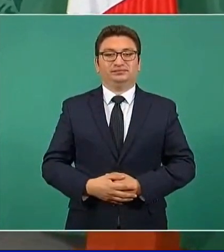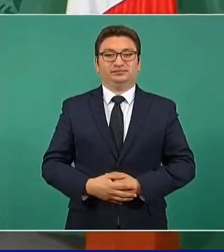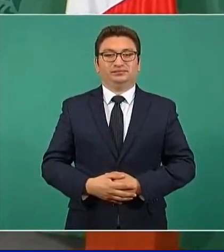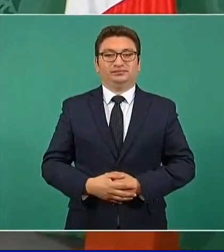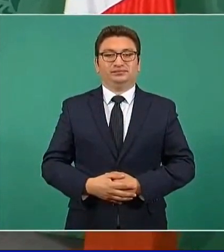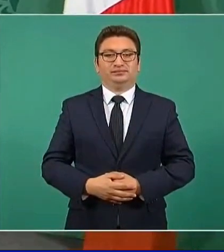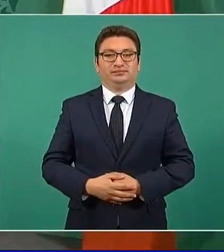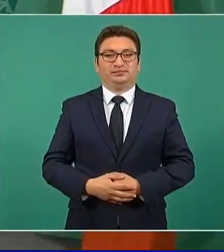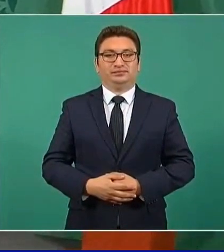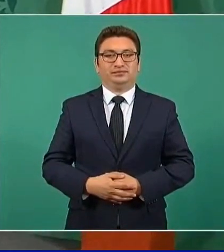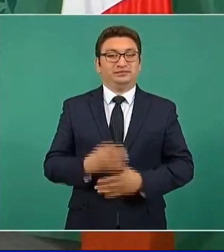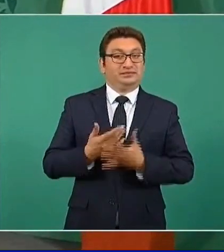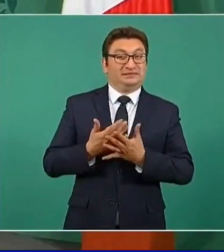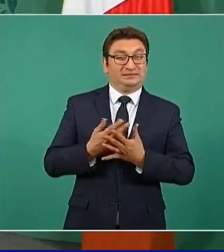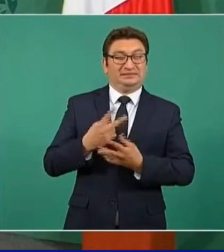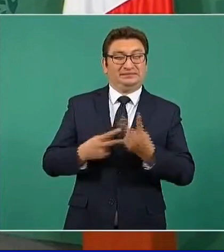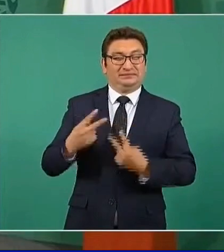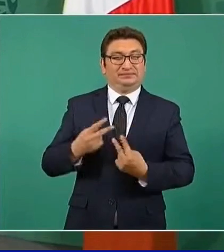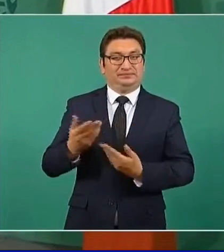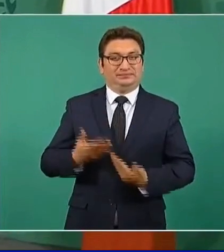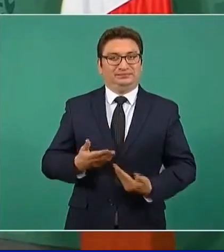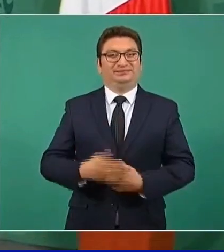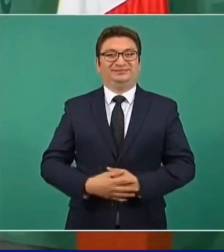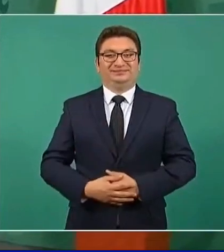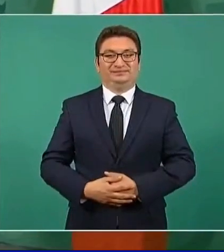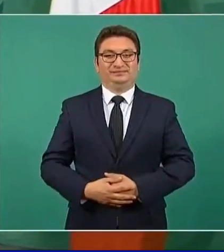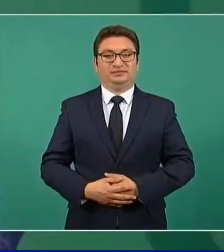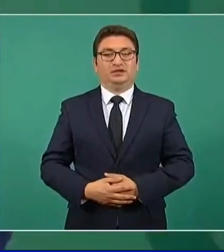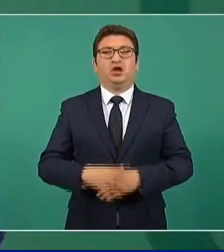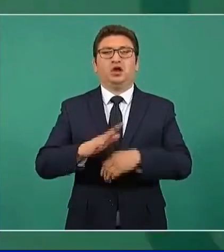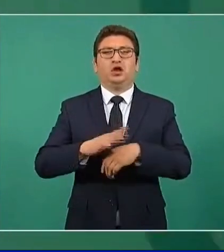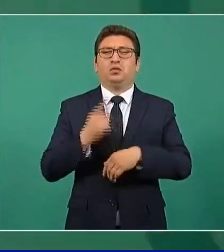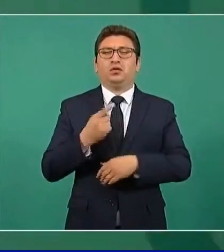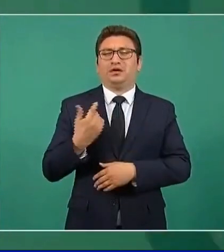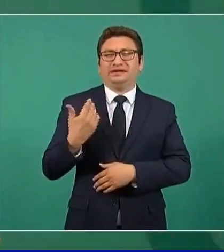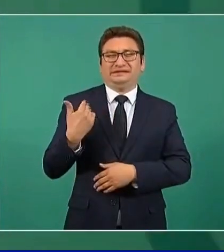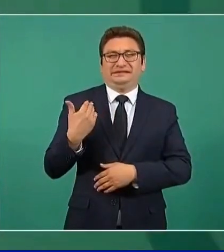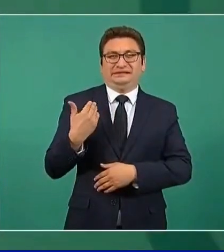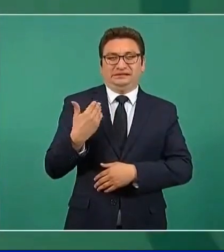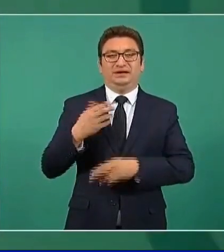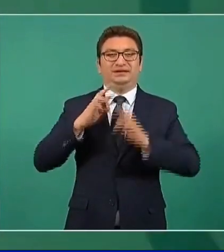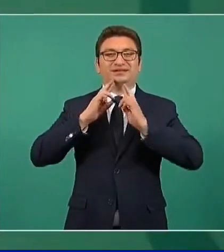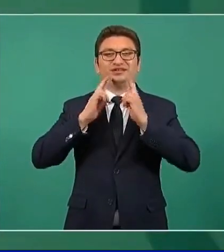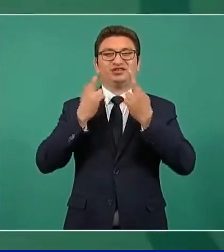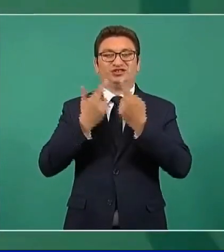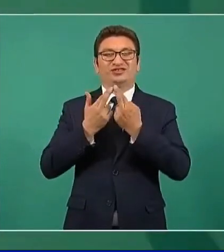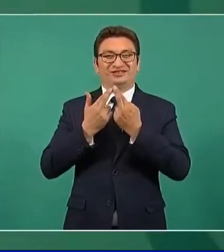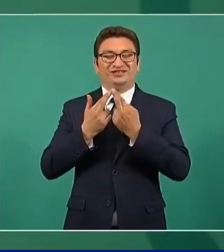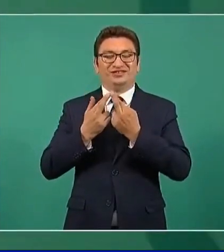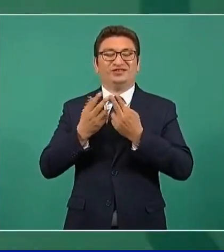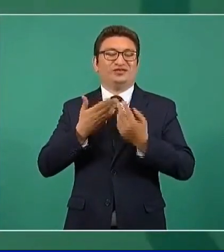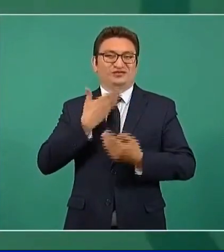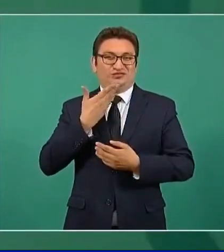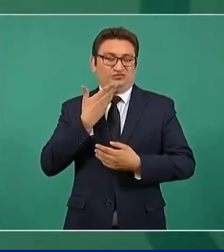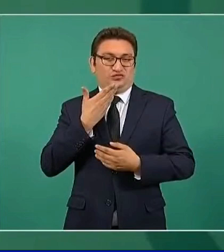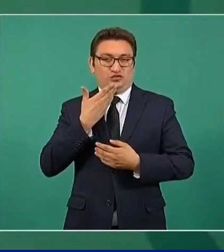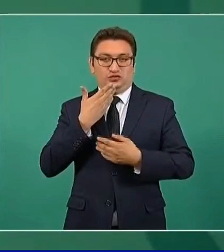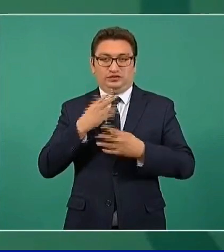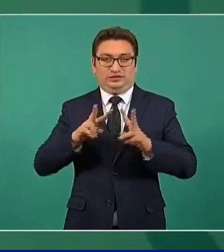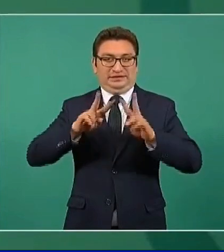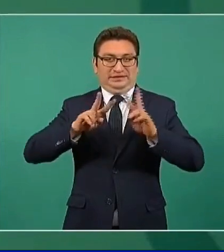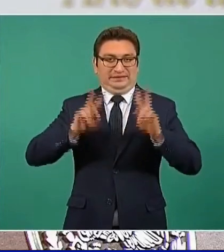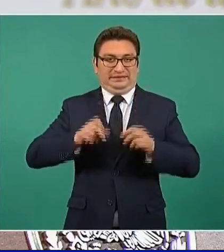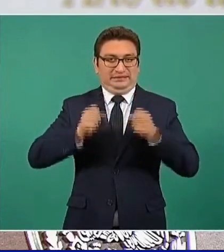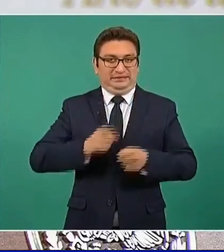Está por llegar. Es que acabamos de terminar la reunión de